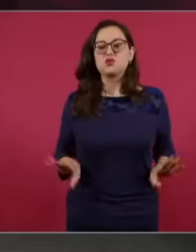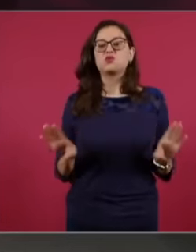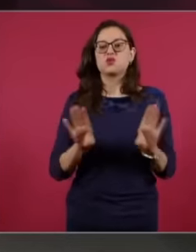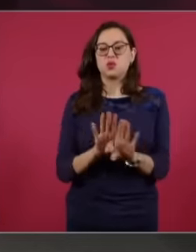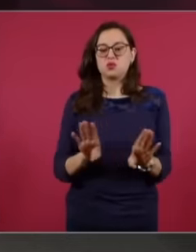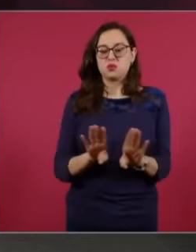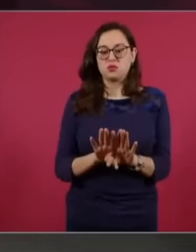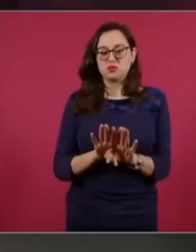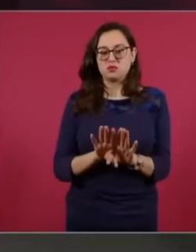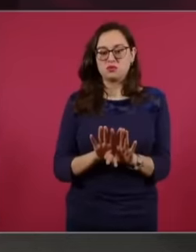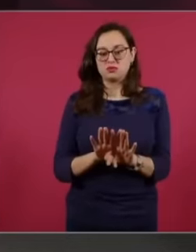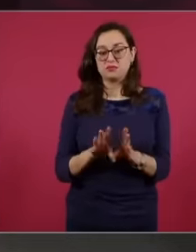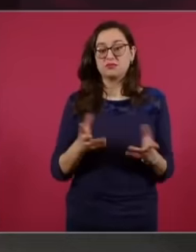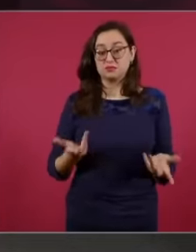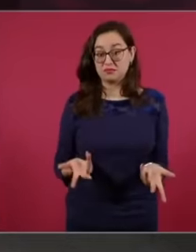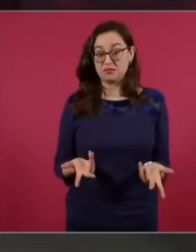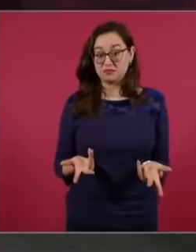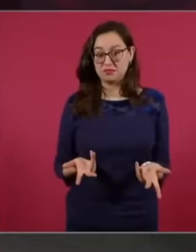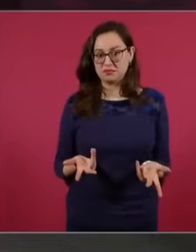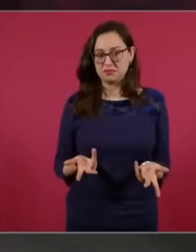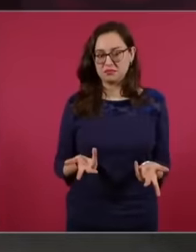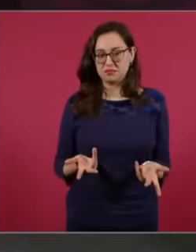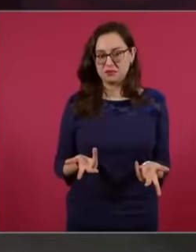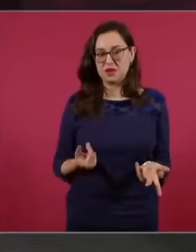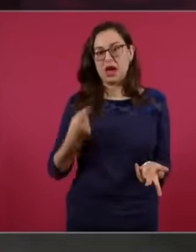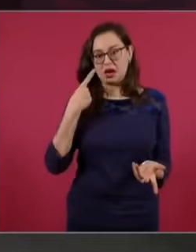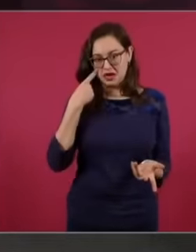Para que vean la